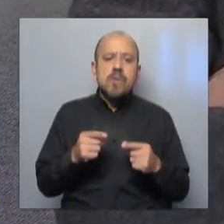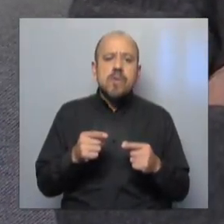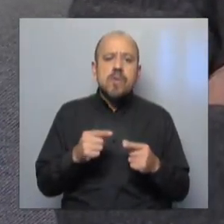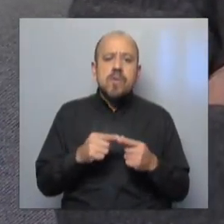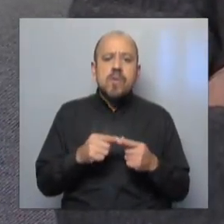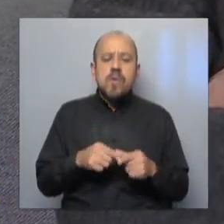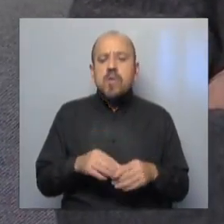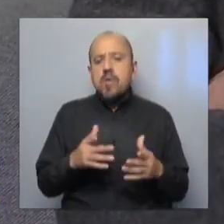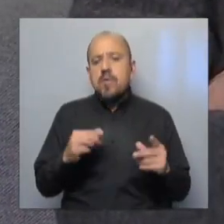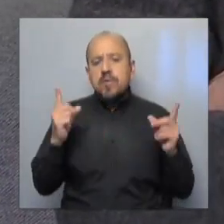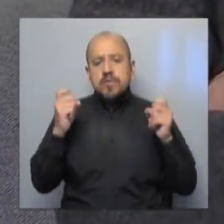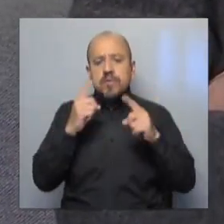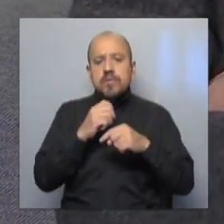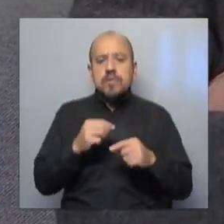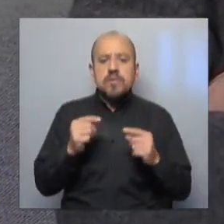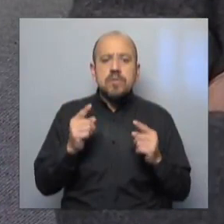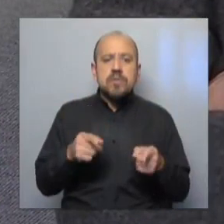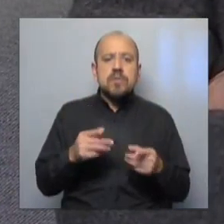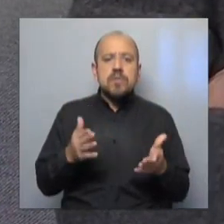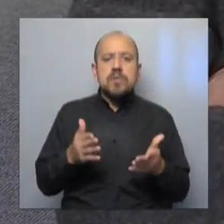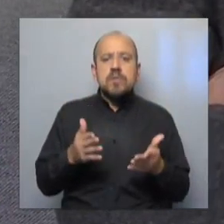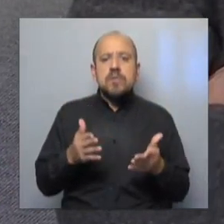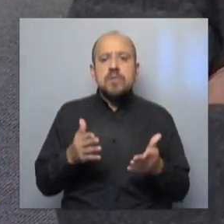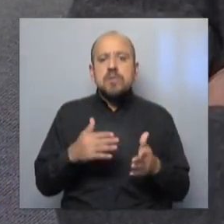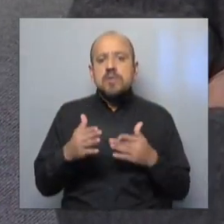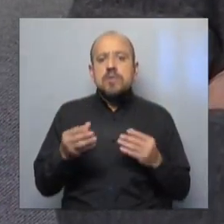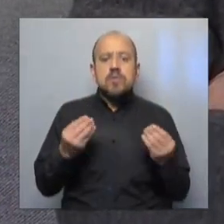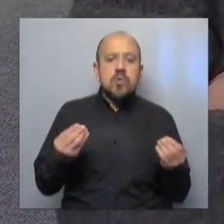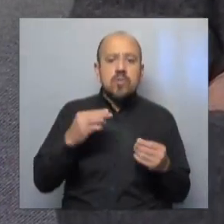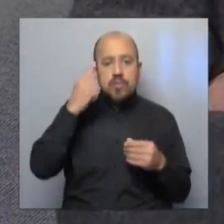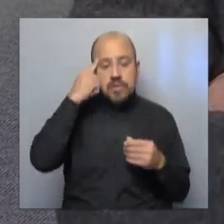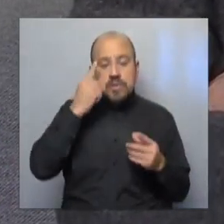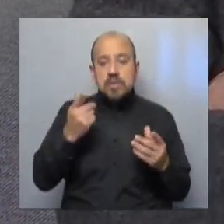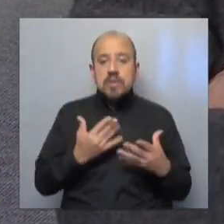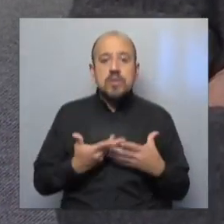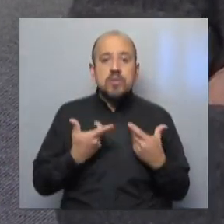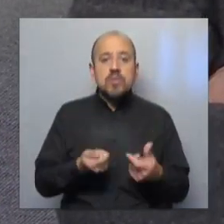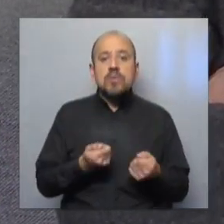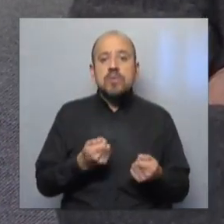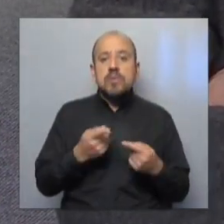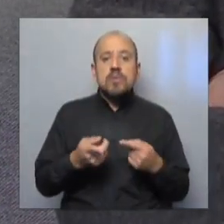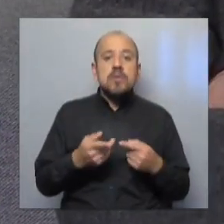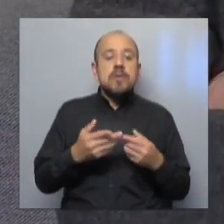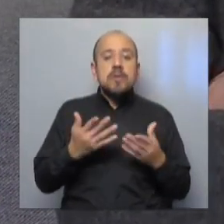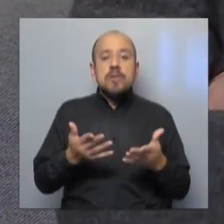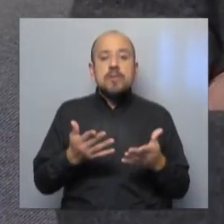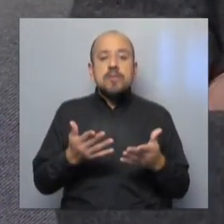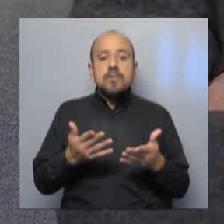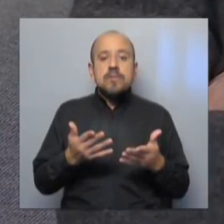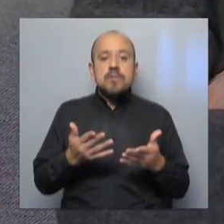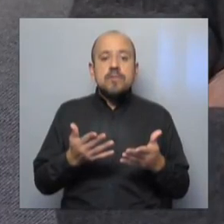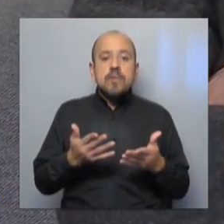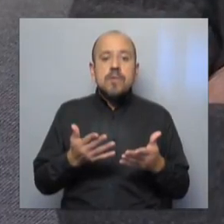como es difícil también decir bueno después de esto que como pensamos a ayudar quizás